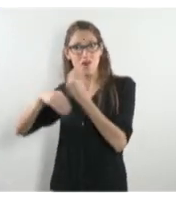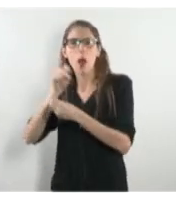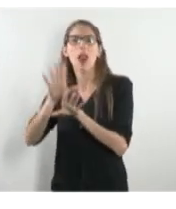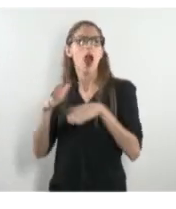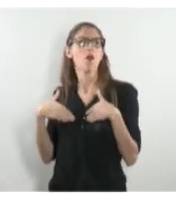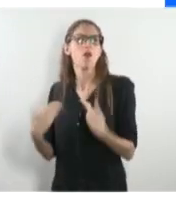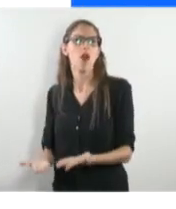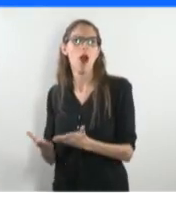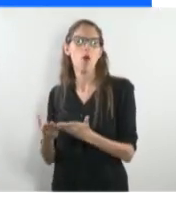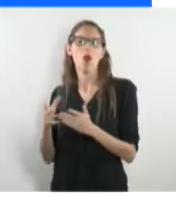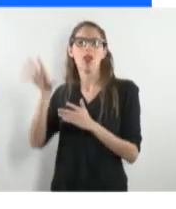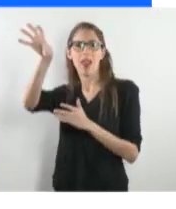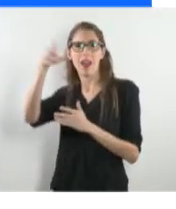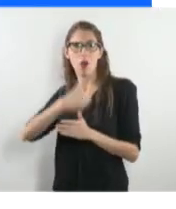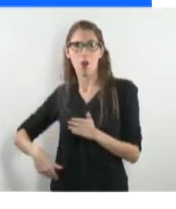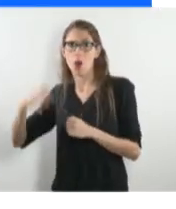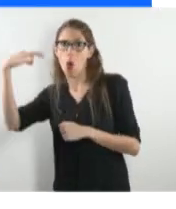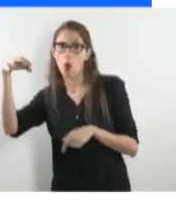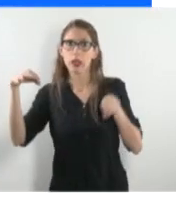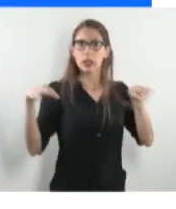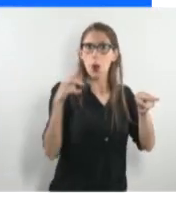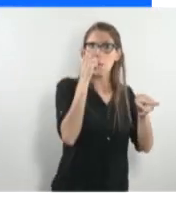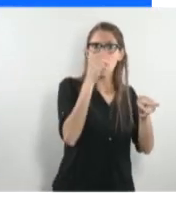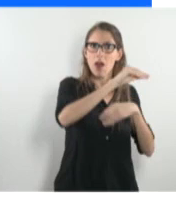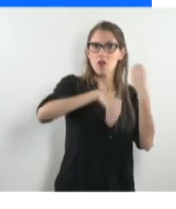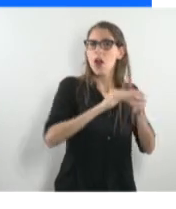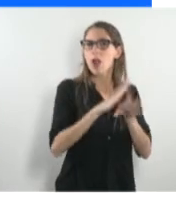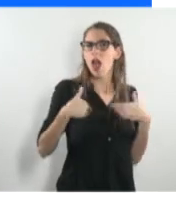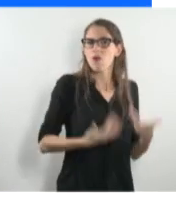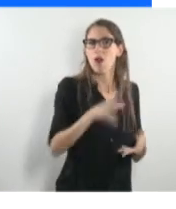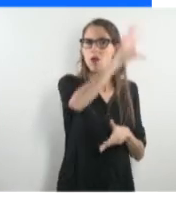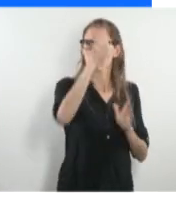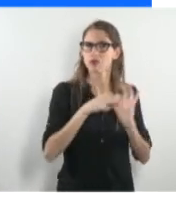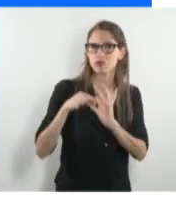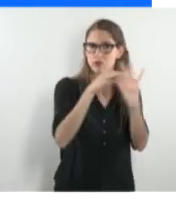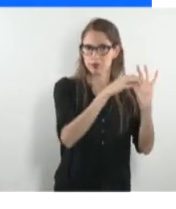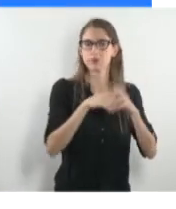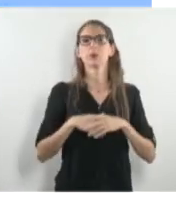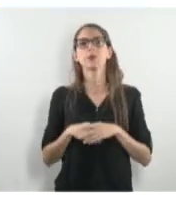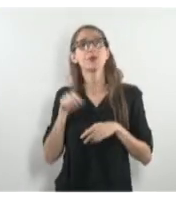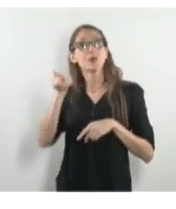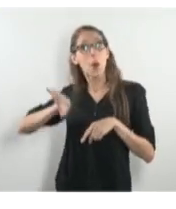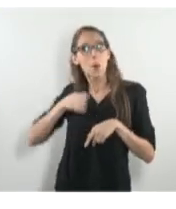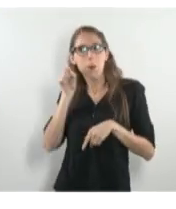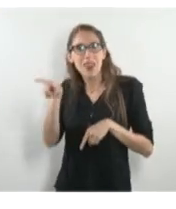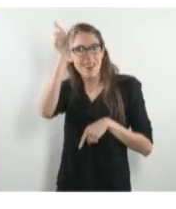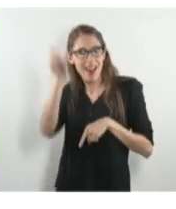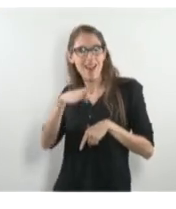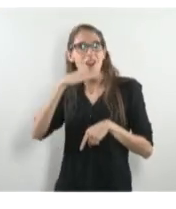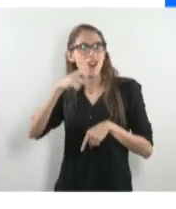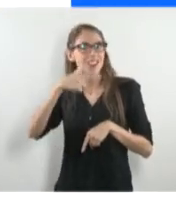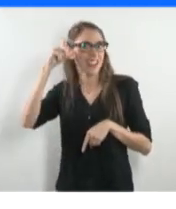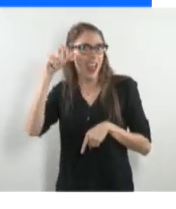unitarios y los Hernández a los federales rosistas. La vida de José Hernández evidentemente tiene muchísimo que ver